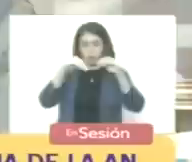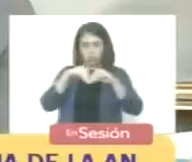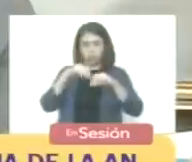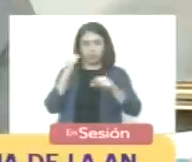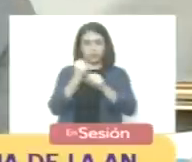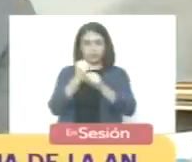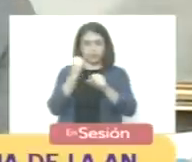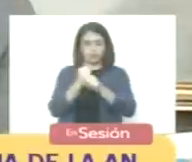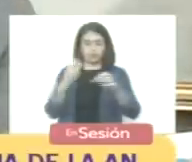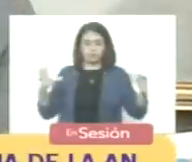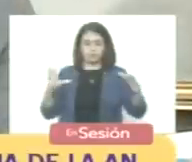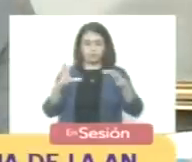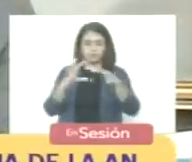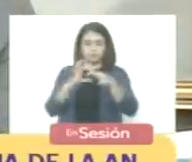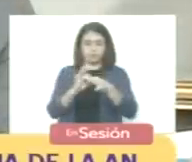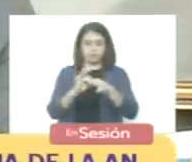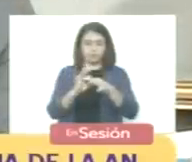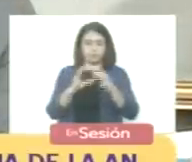trabajo